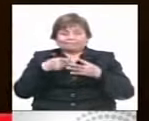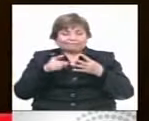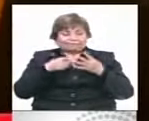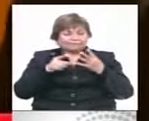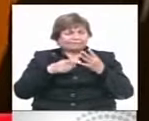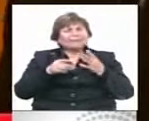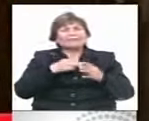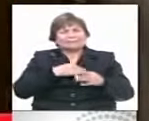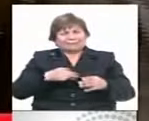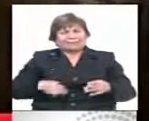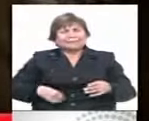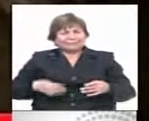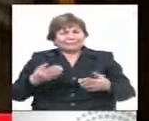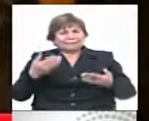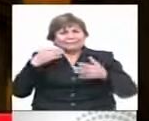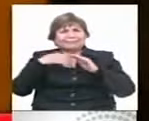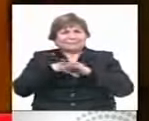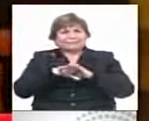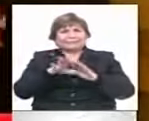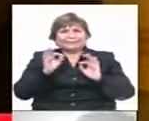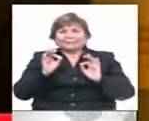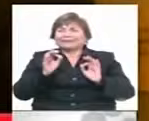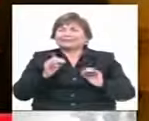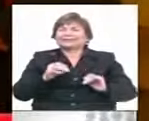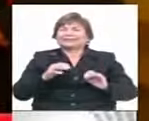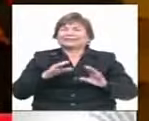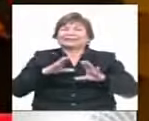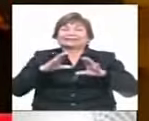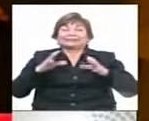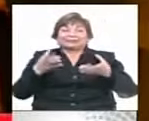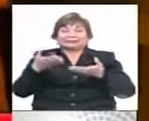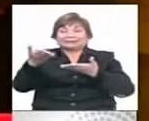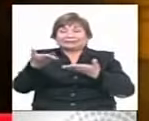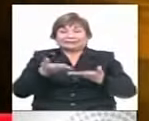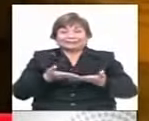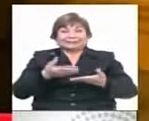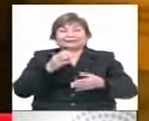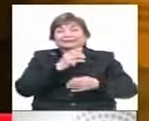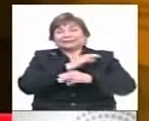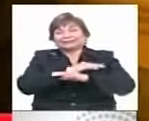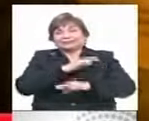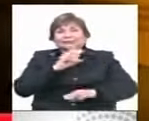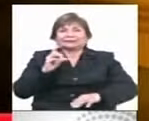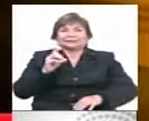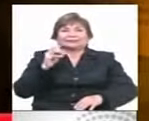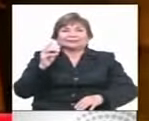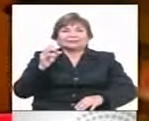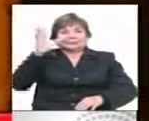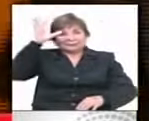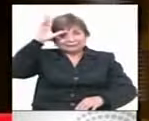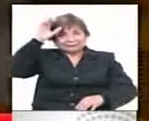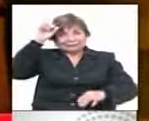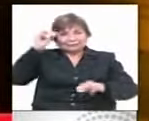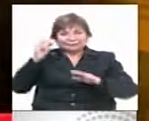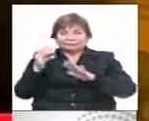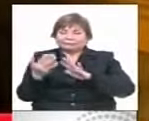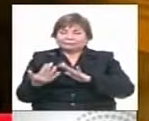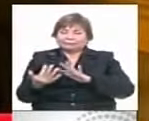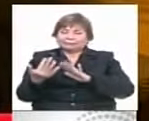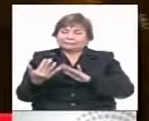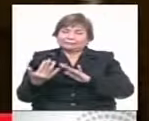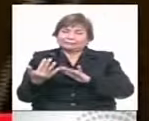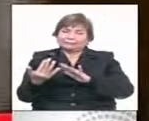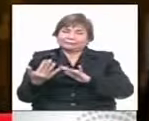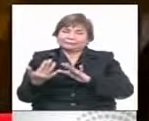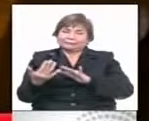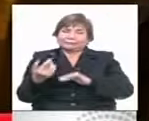Estado, quienes van a ingresar a sala de embajadores, como repito, a la espera de la invitación protocolar para